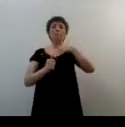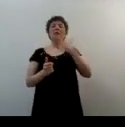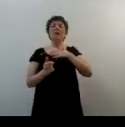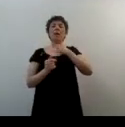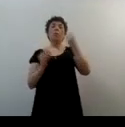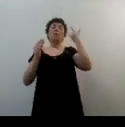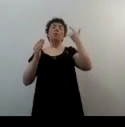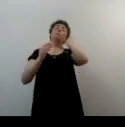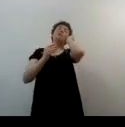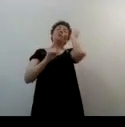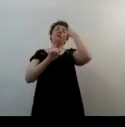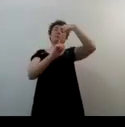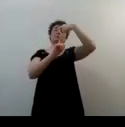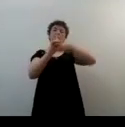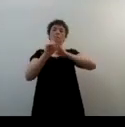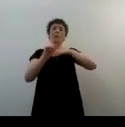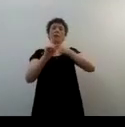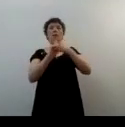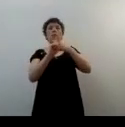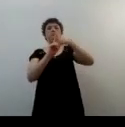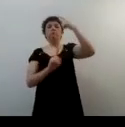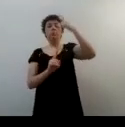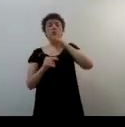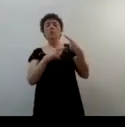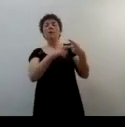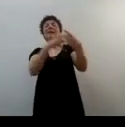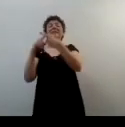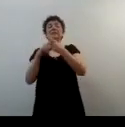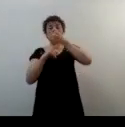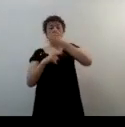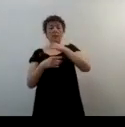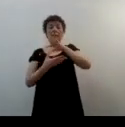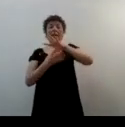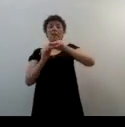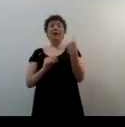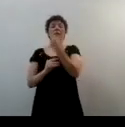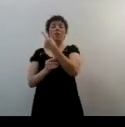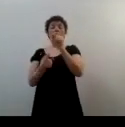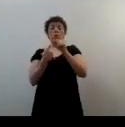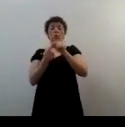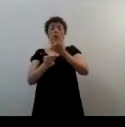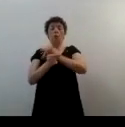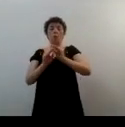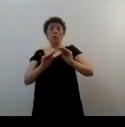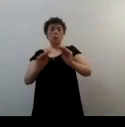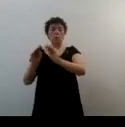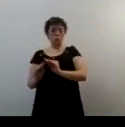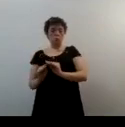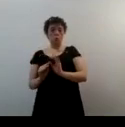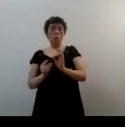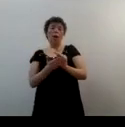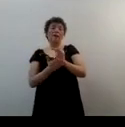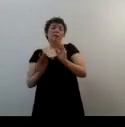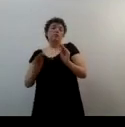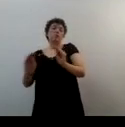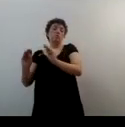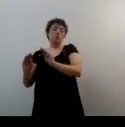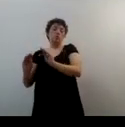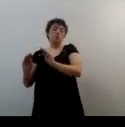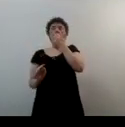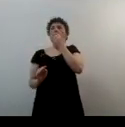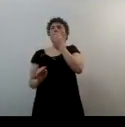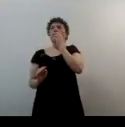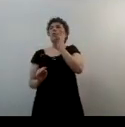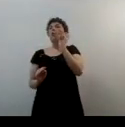glucemia. Por eso hay que distribuirlo bien. Por eso decía que adaptarlo a la glucemia de cada uno. O la saciedad. Si uno, por ejemplo, otra cosa